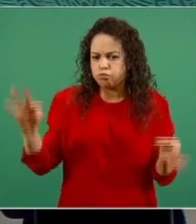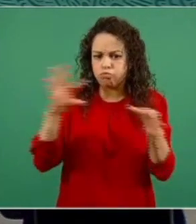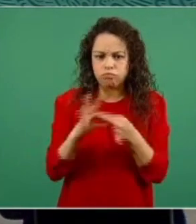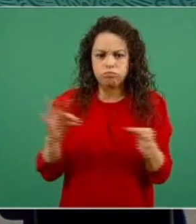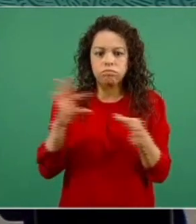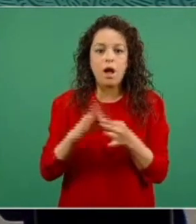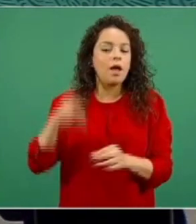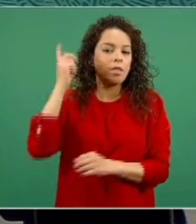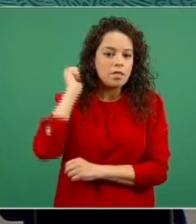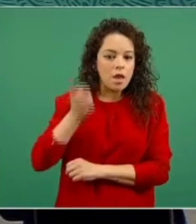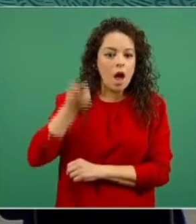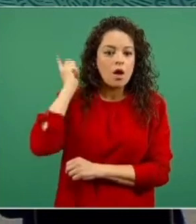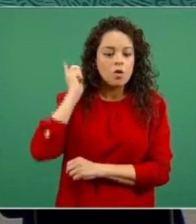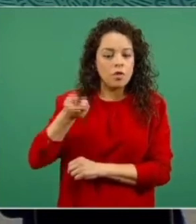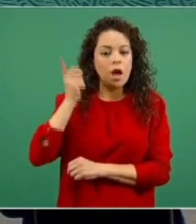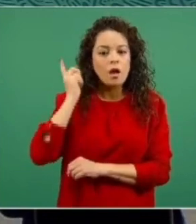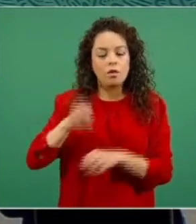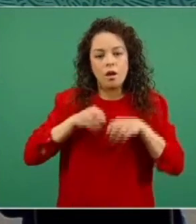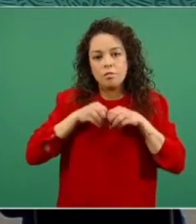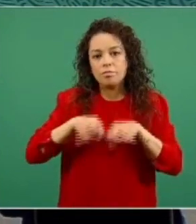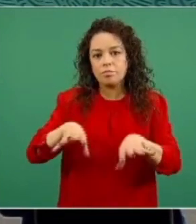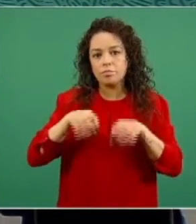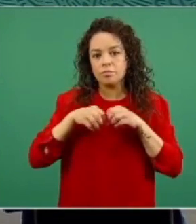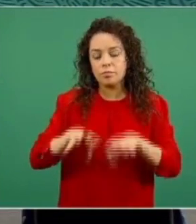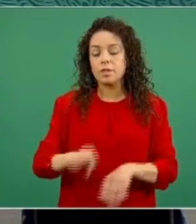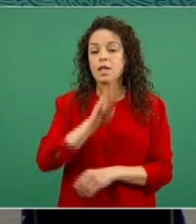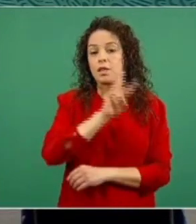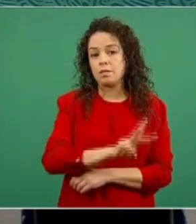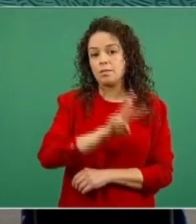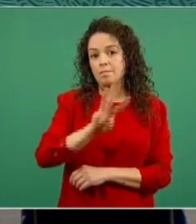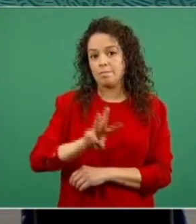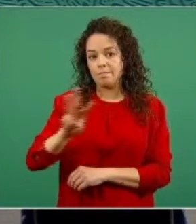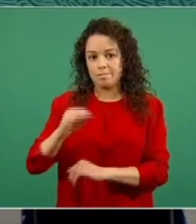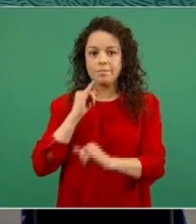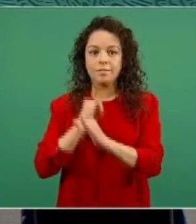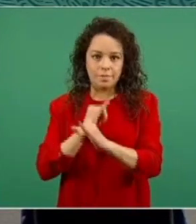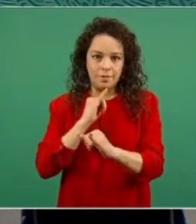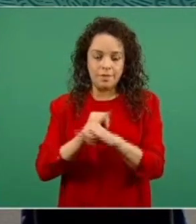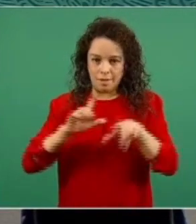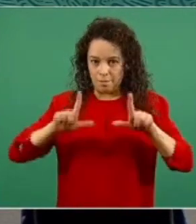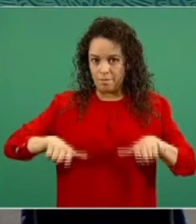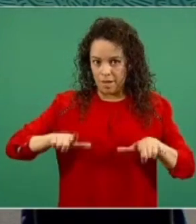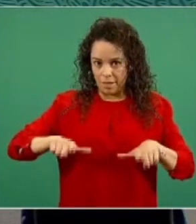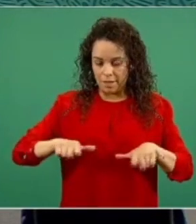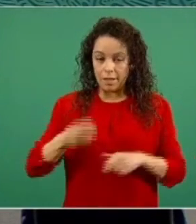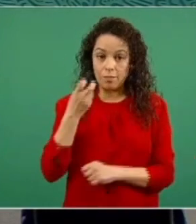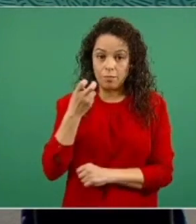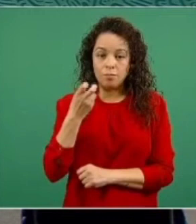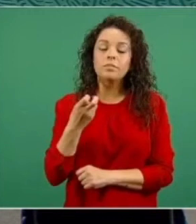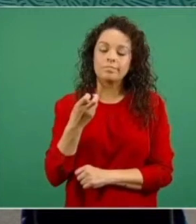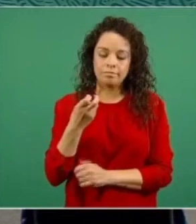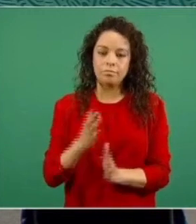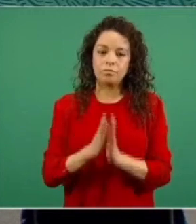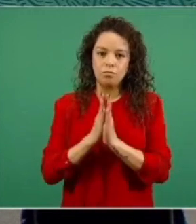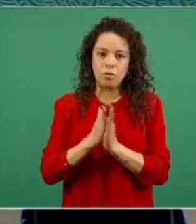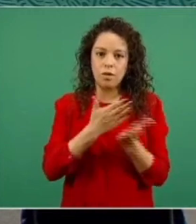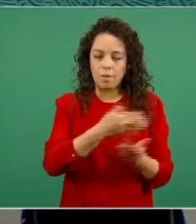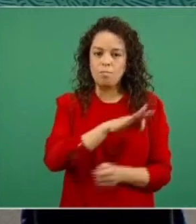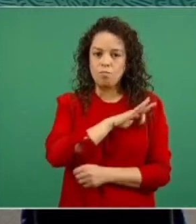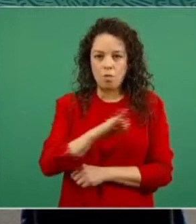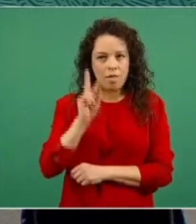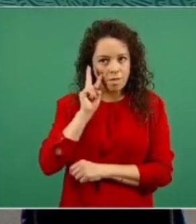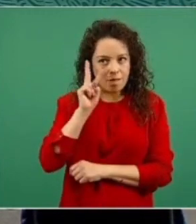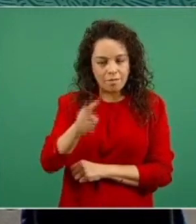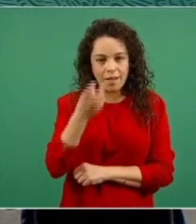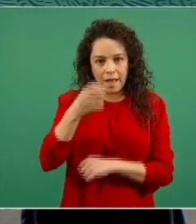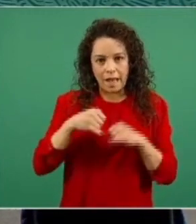publican día con día en la página correspondiente, por lo que también pues, invitamos a verla con más detalle